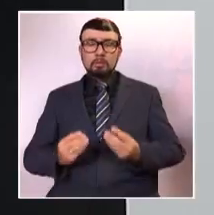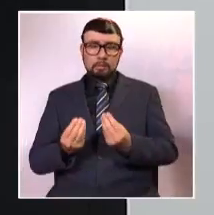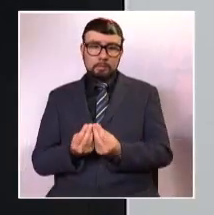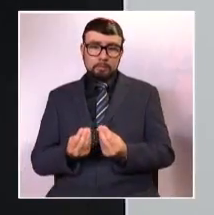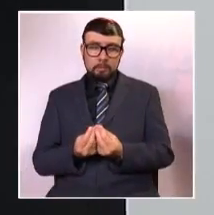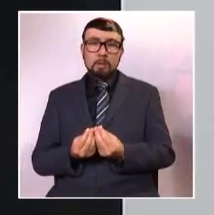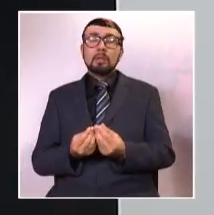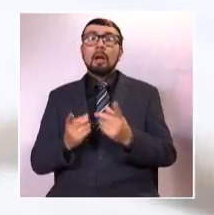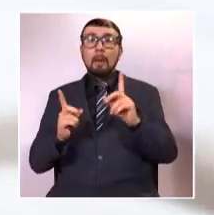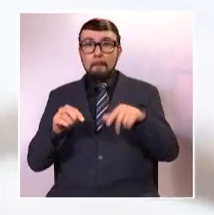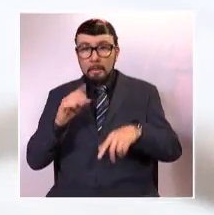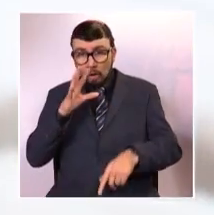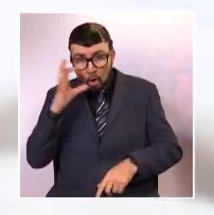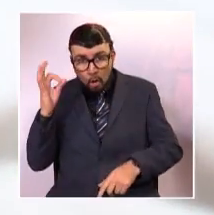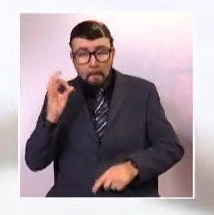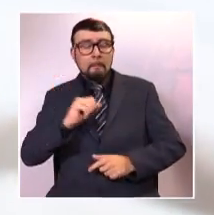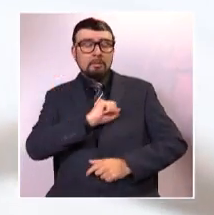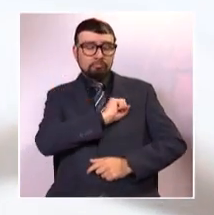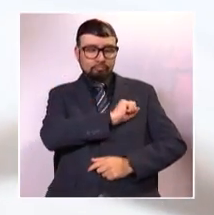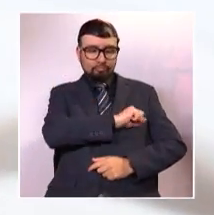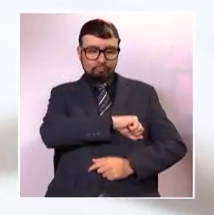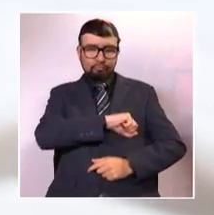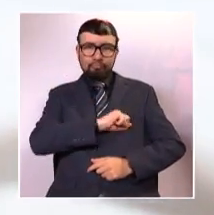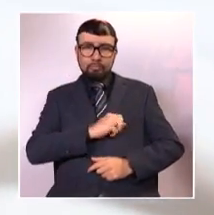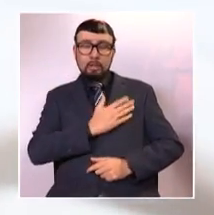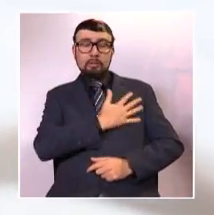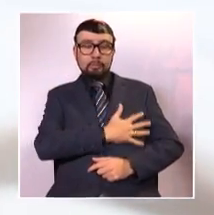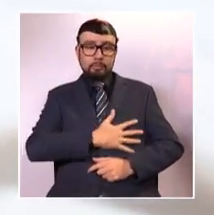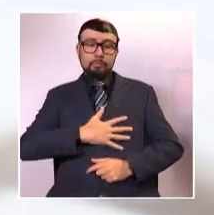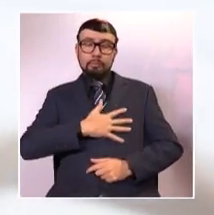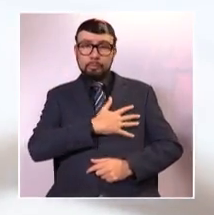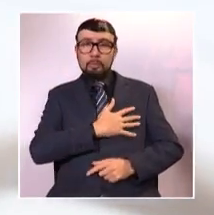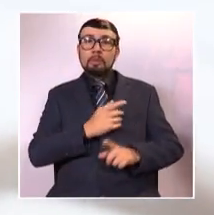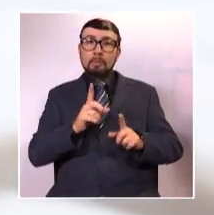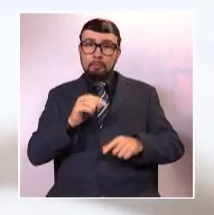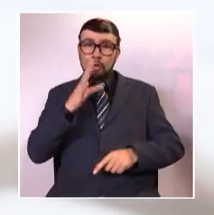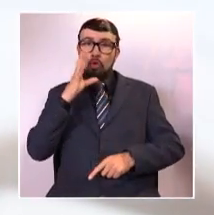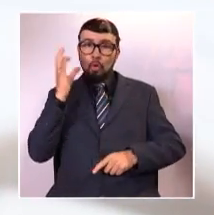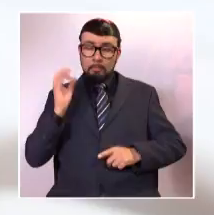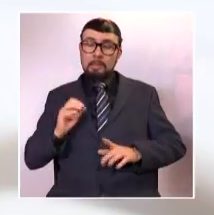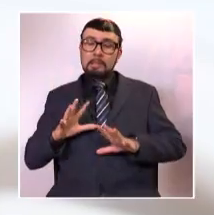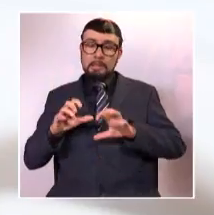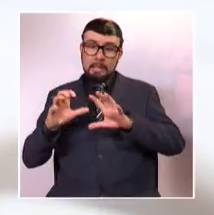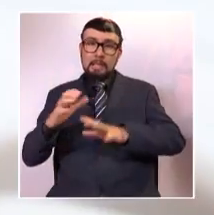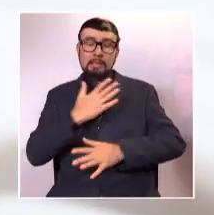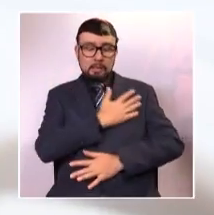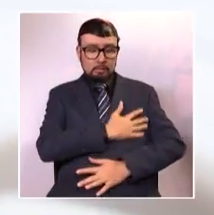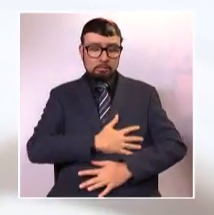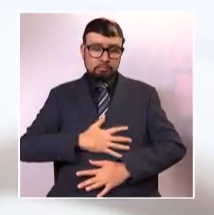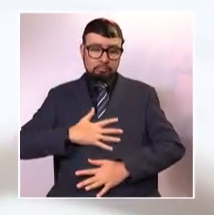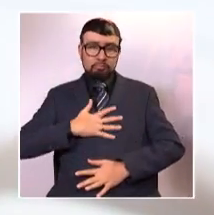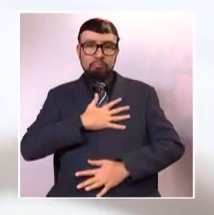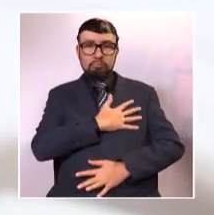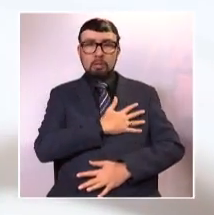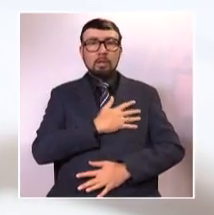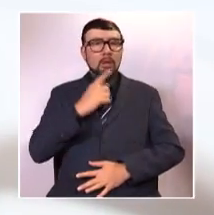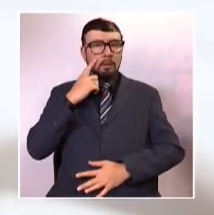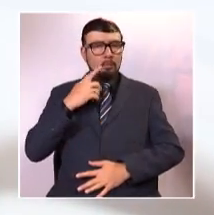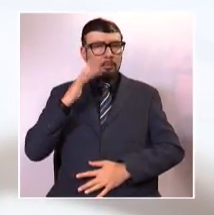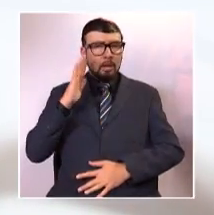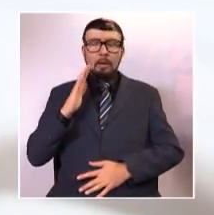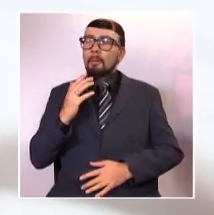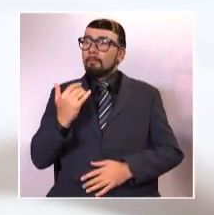ya sabemos que a nosotros los hombres también nos da cáncer de mama. Entonces es importante, y más cuando muchas de estas